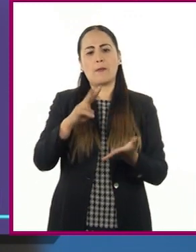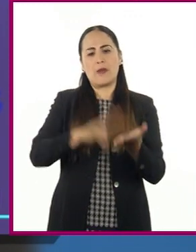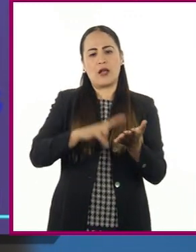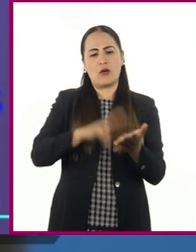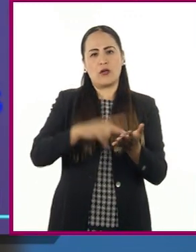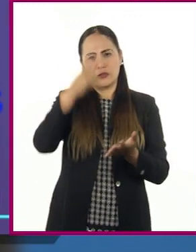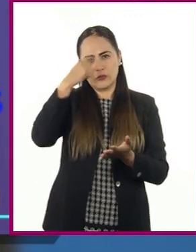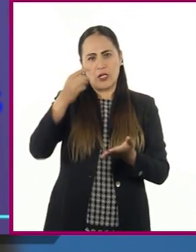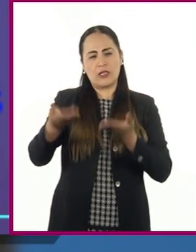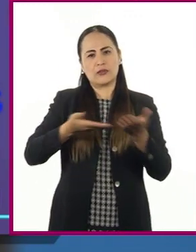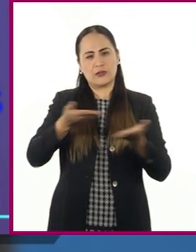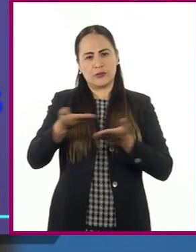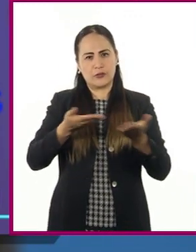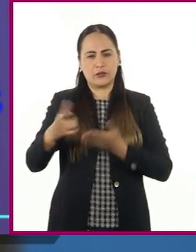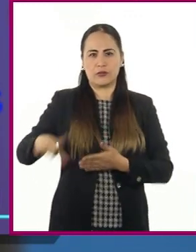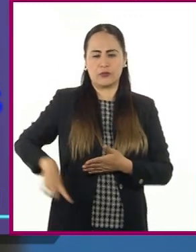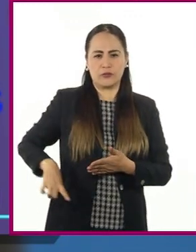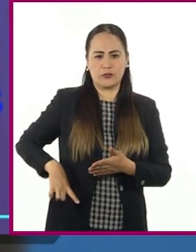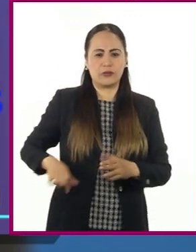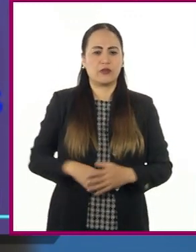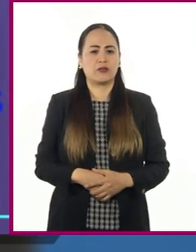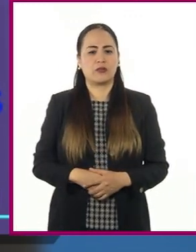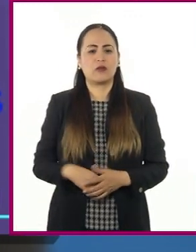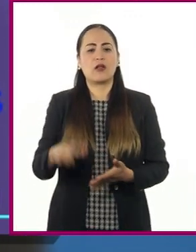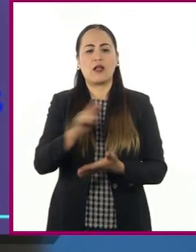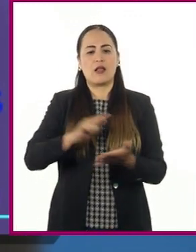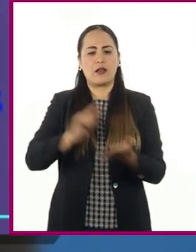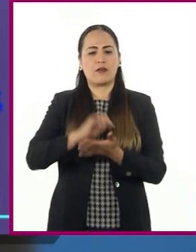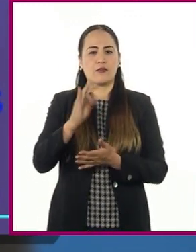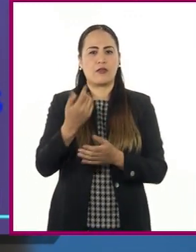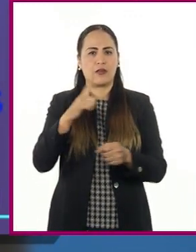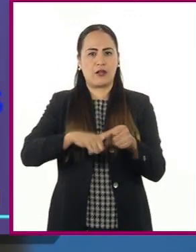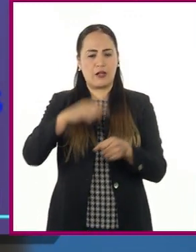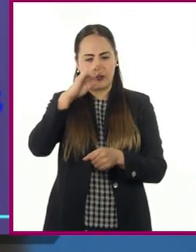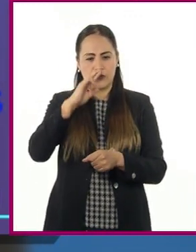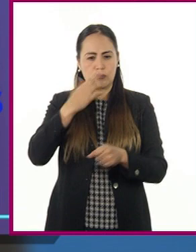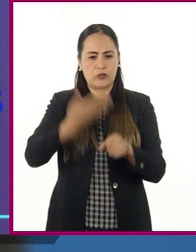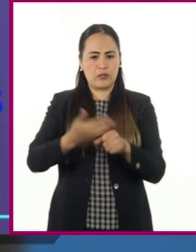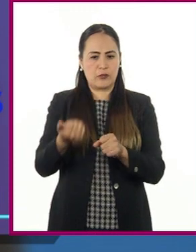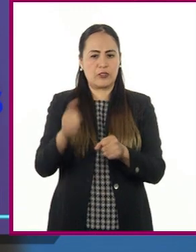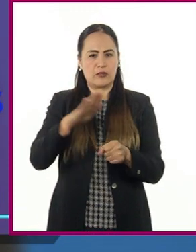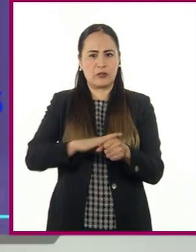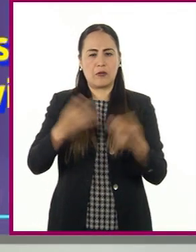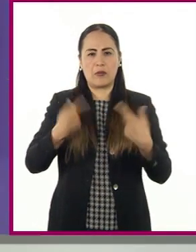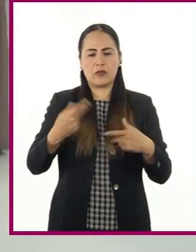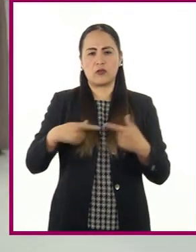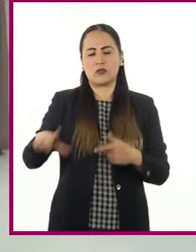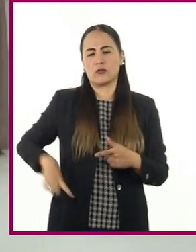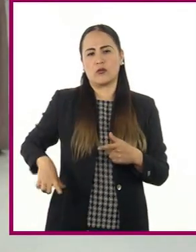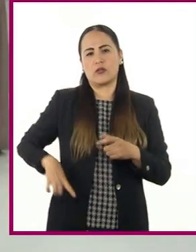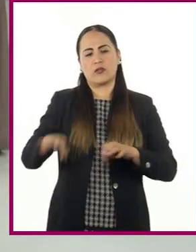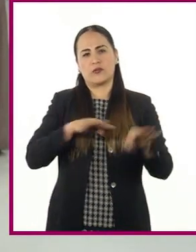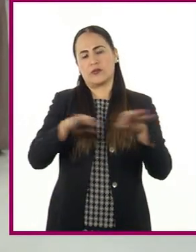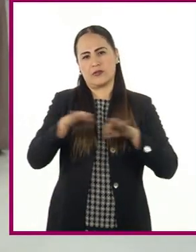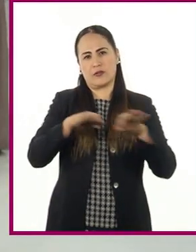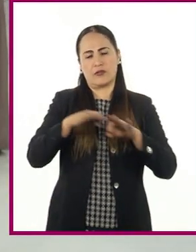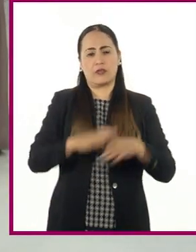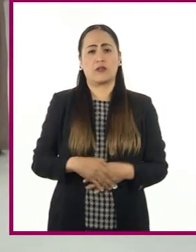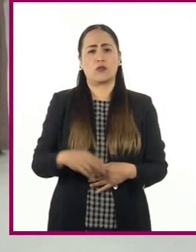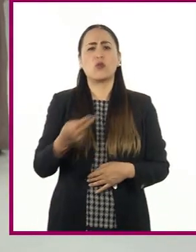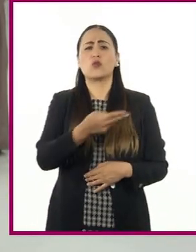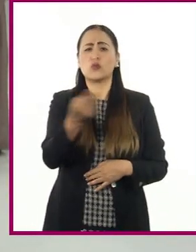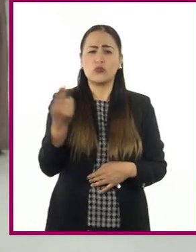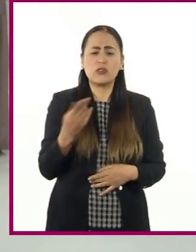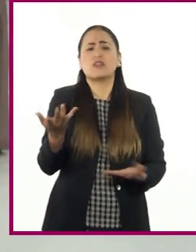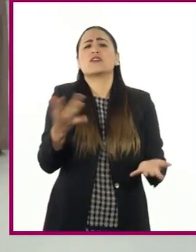Público y la Ley Federal de Responsabilidades Administrativas de los Servidores Públicos. ¿Y ustedes qué